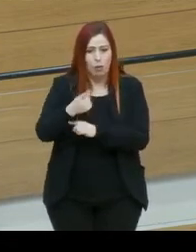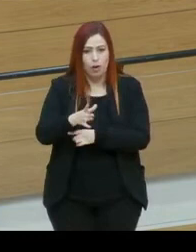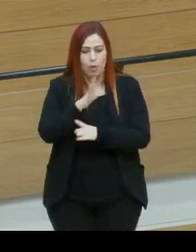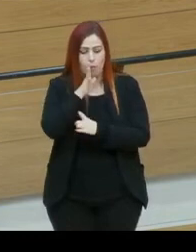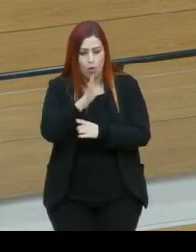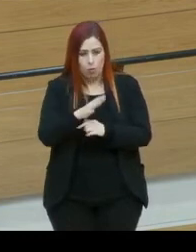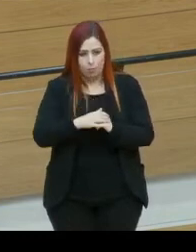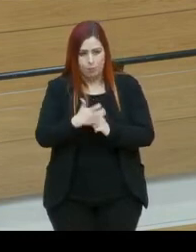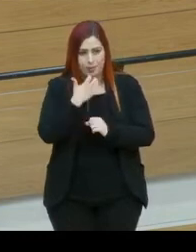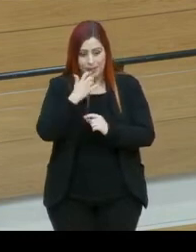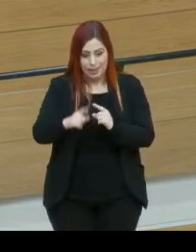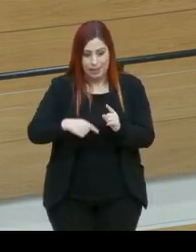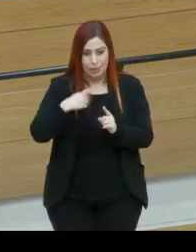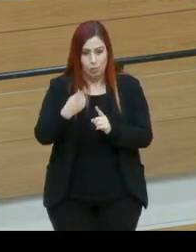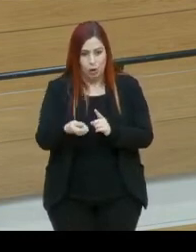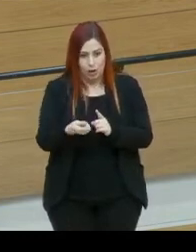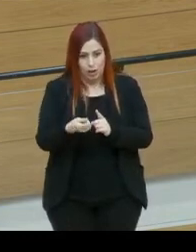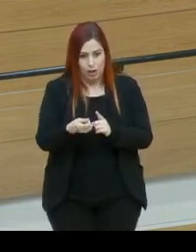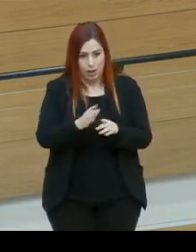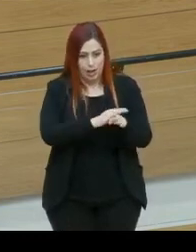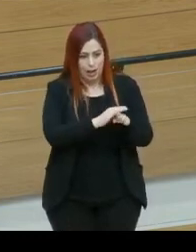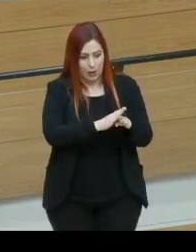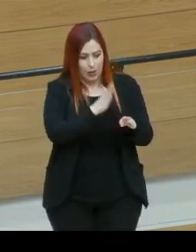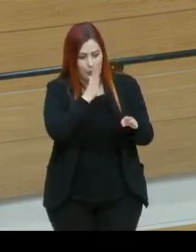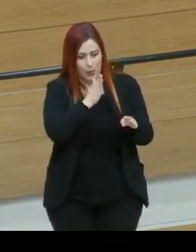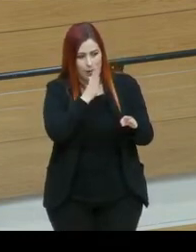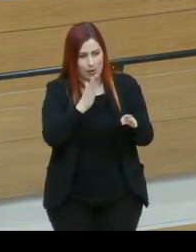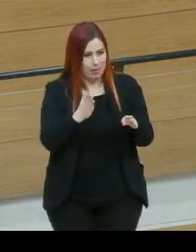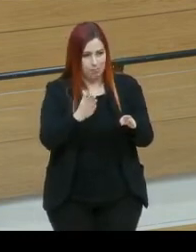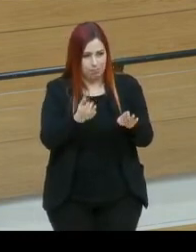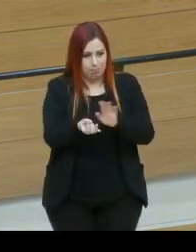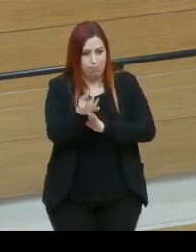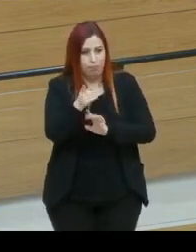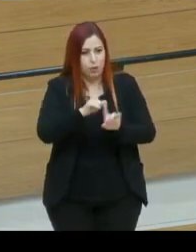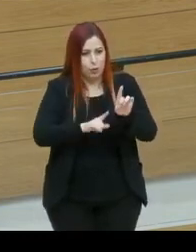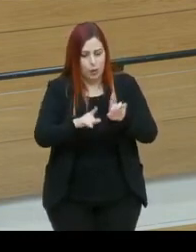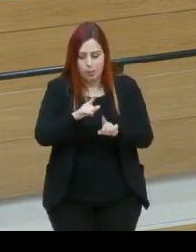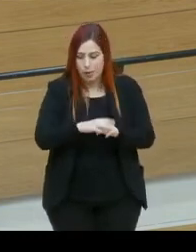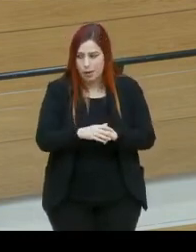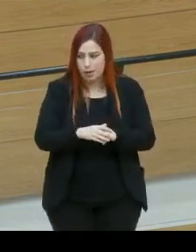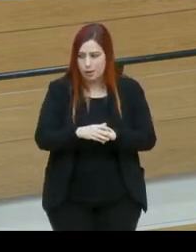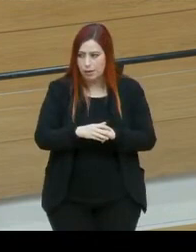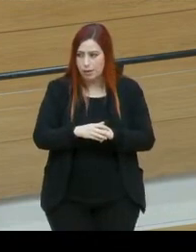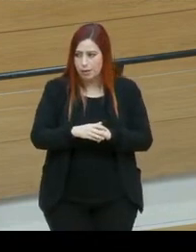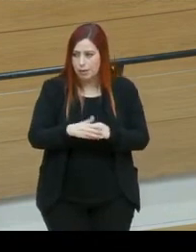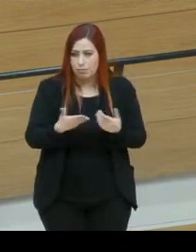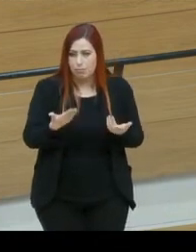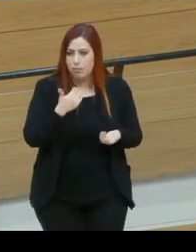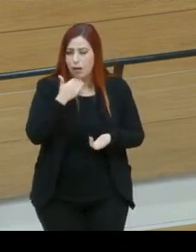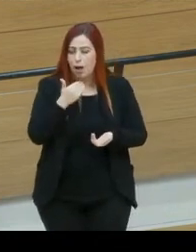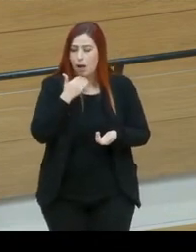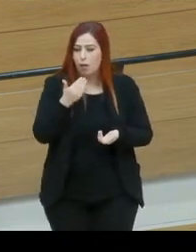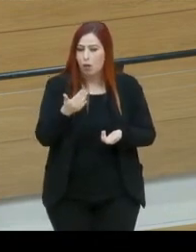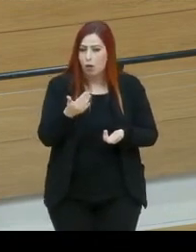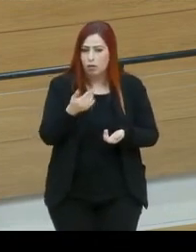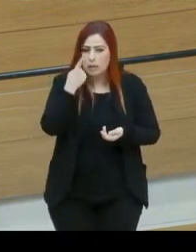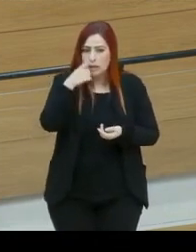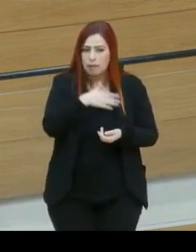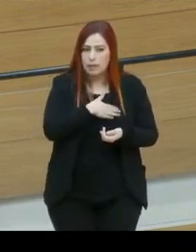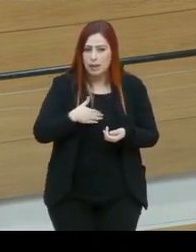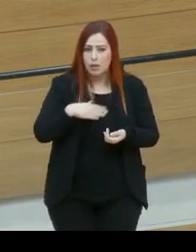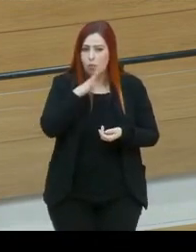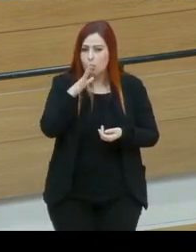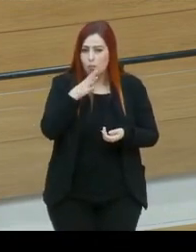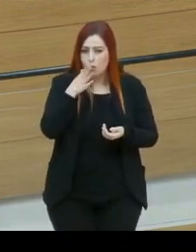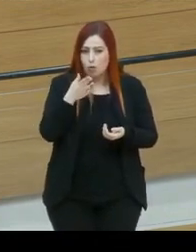es posterior, el consumo de alcohol igualmente se va a producir y es algo que me gustaría saber, ¿no? Porque al